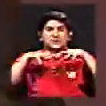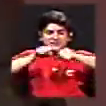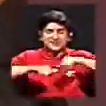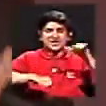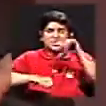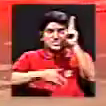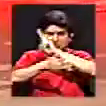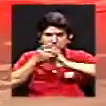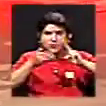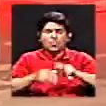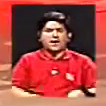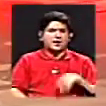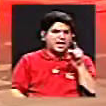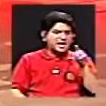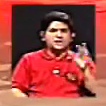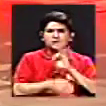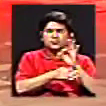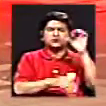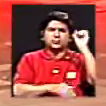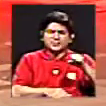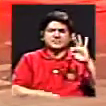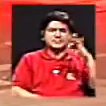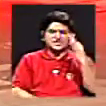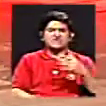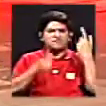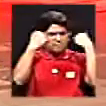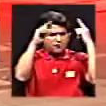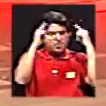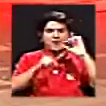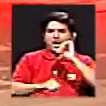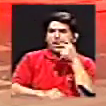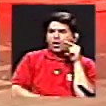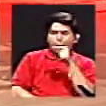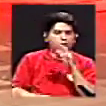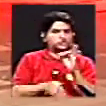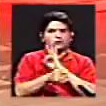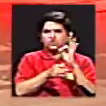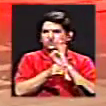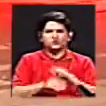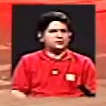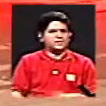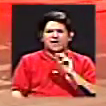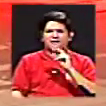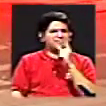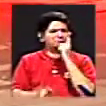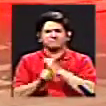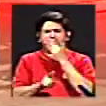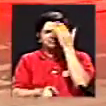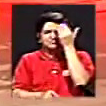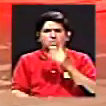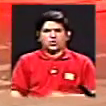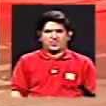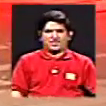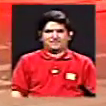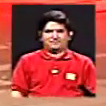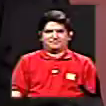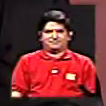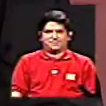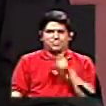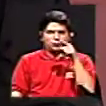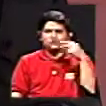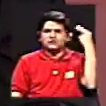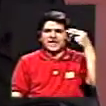¿y por qué unos sí funcionan bajo unas condiciones de manera muy eficiente y otros funcionan de manera muy ineficiente? ¿Y por qué? ¿Cuál sería